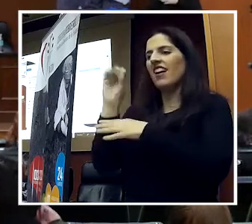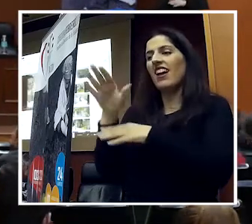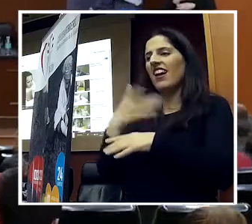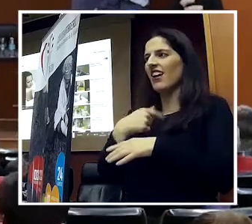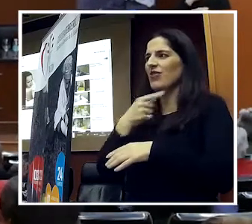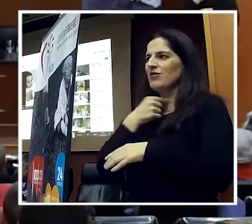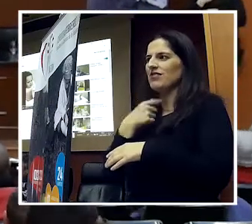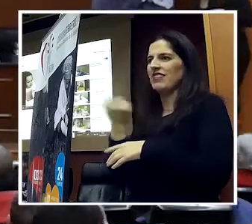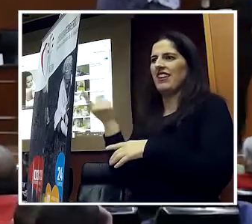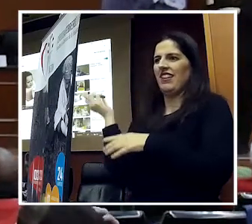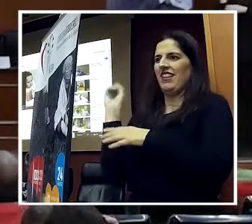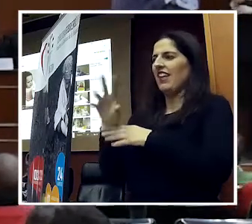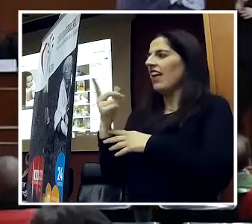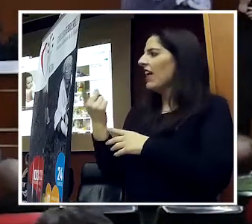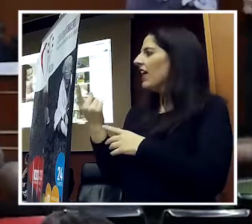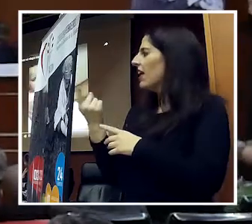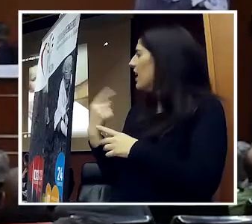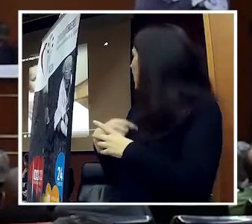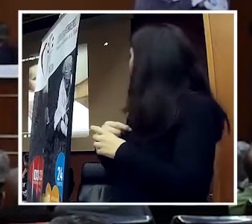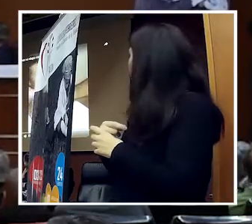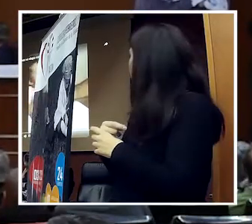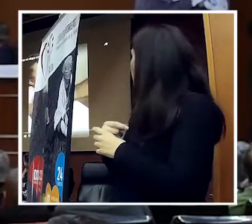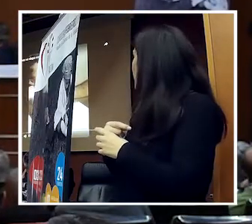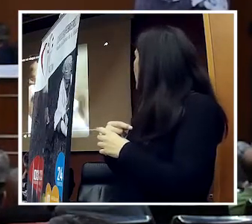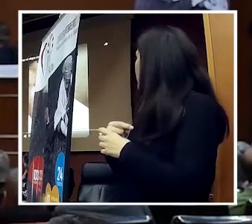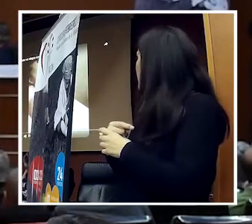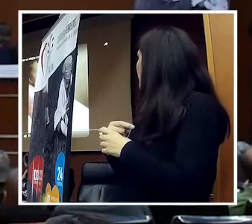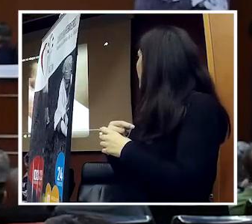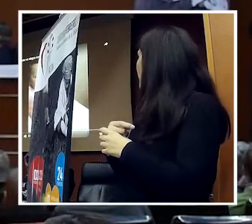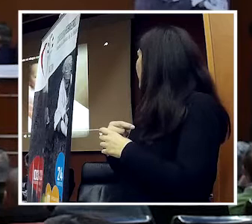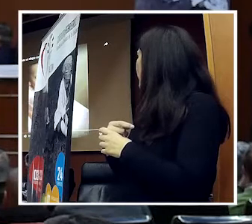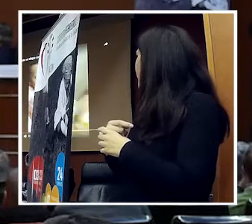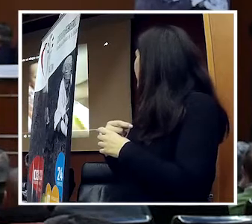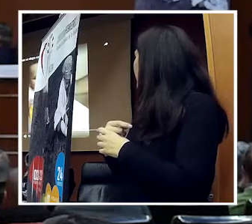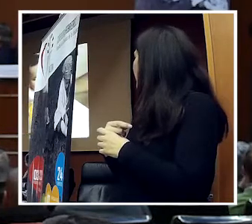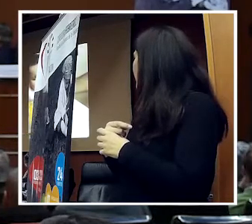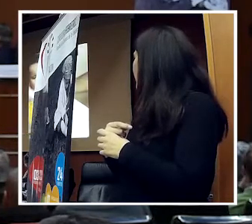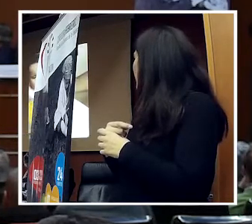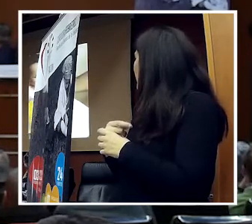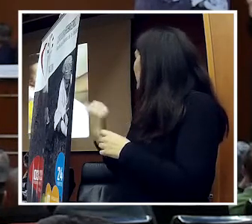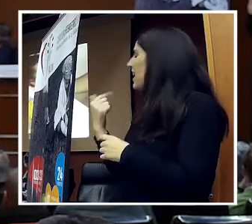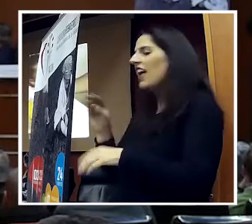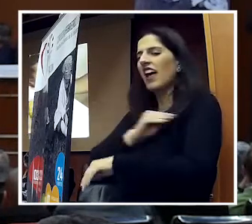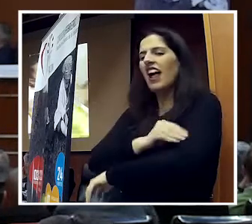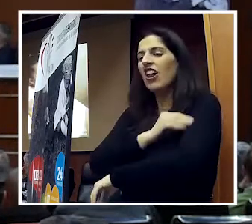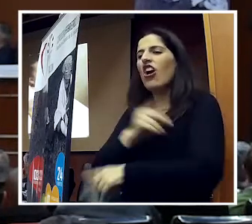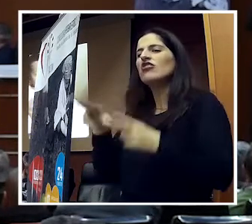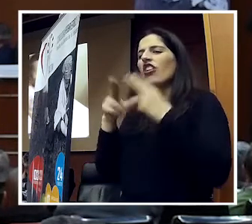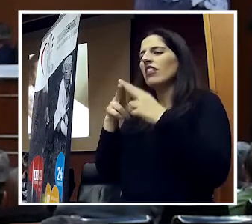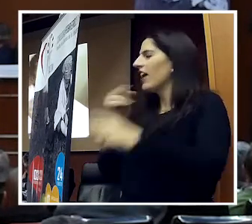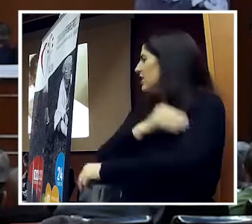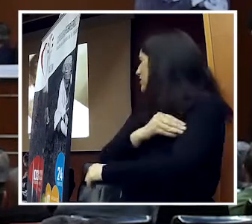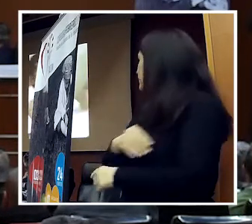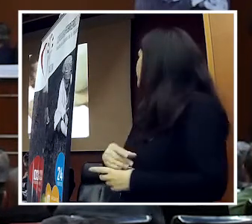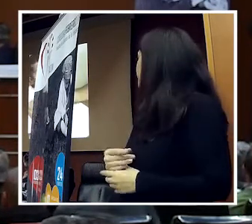curiosísimo. No sé si lo habéis visto. Y es que está muy metido el alcohol en nuestra sociedad, ¿no? No